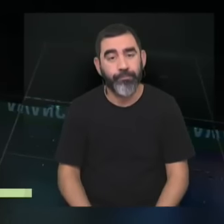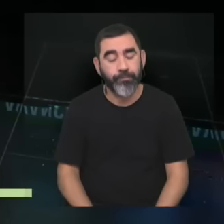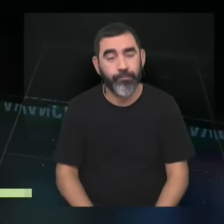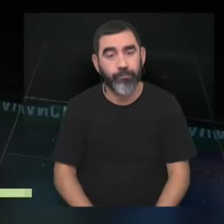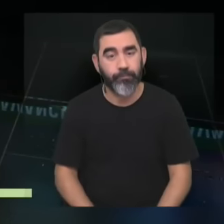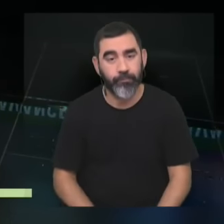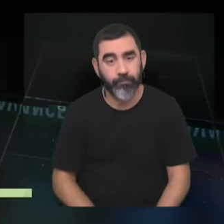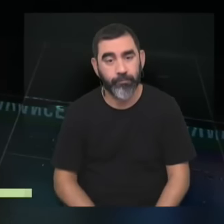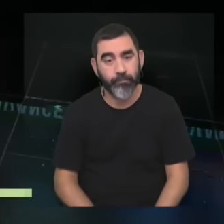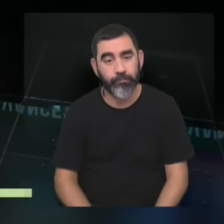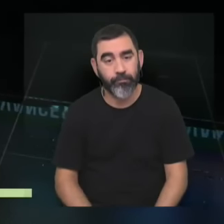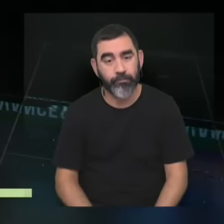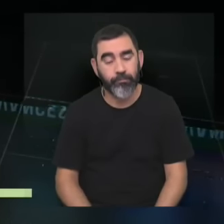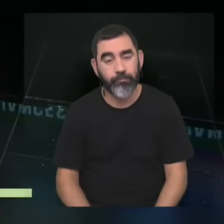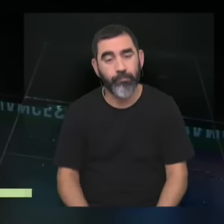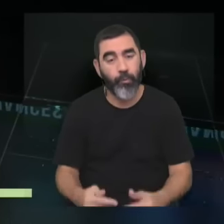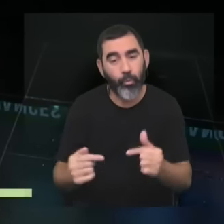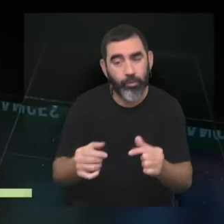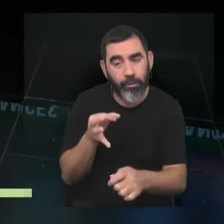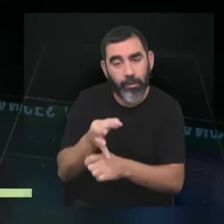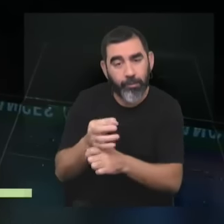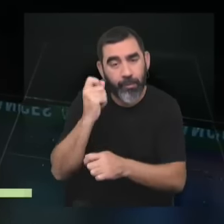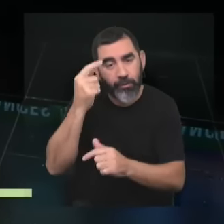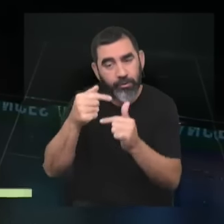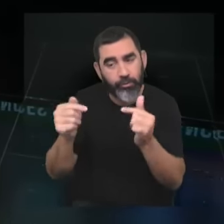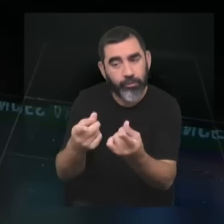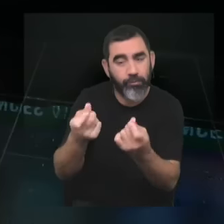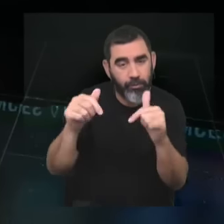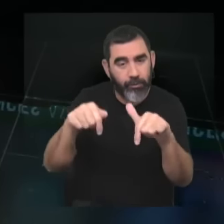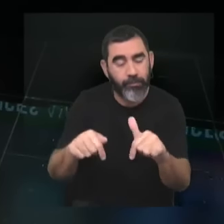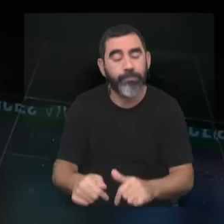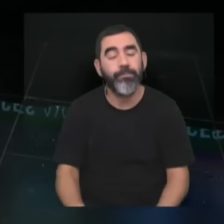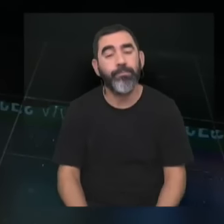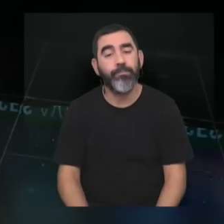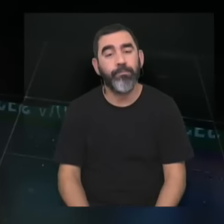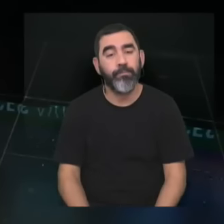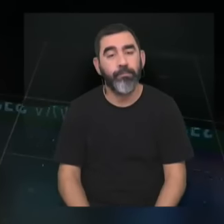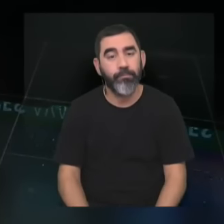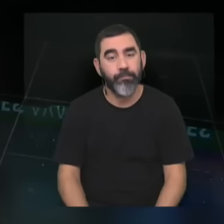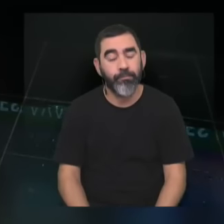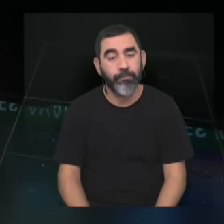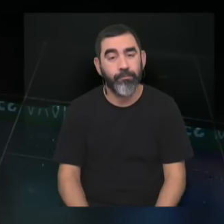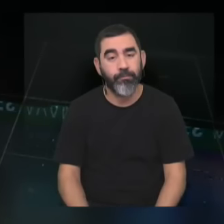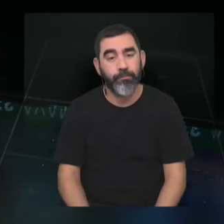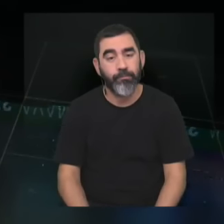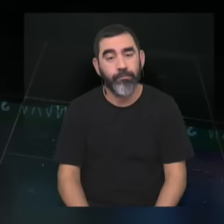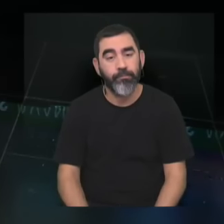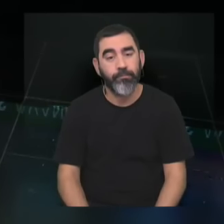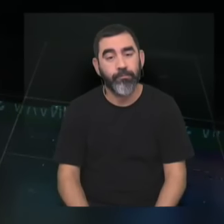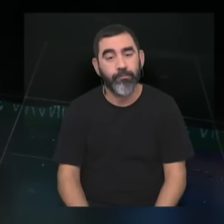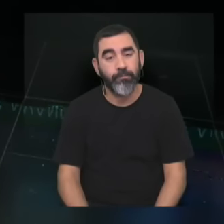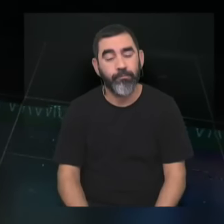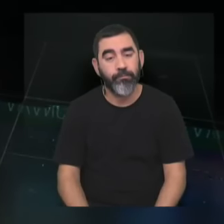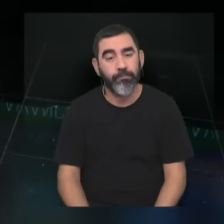espejo como posibilidad Qué recursos Qué capacitaciones bueno de esto vamos a estar hablando sobre 88:30 de la mañana y